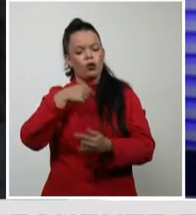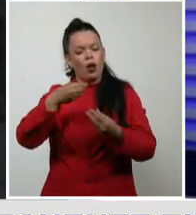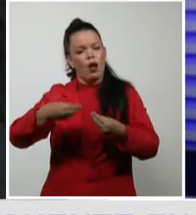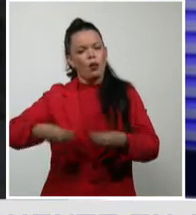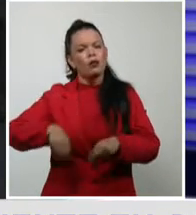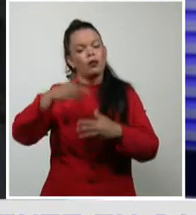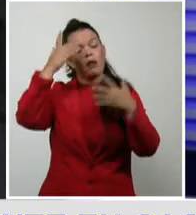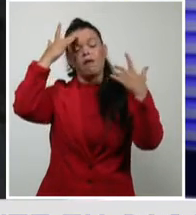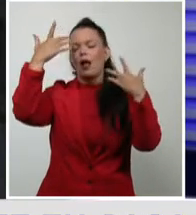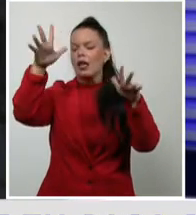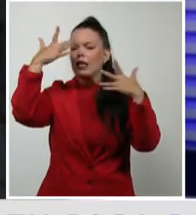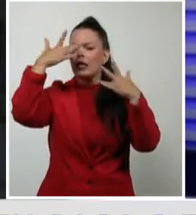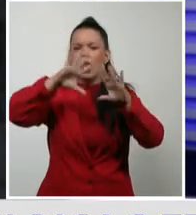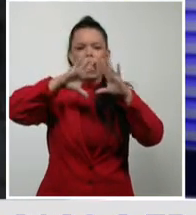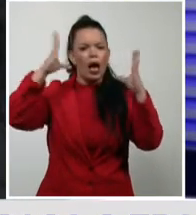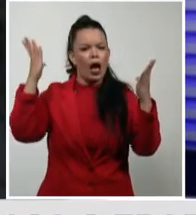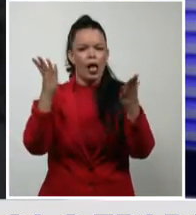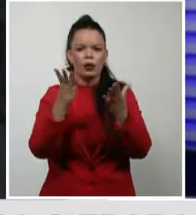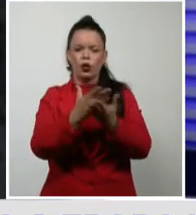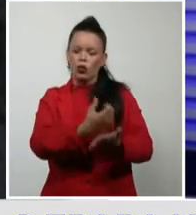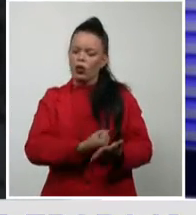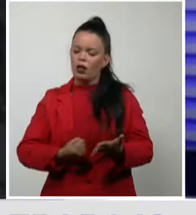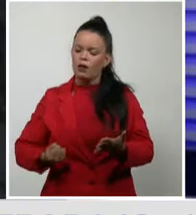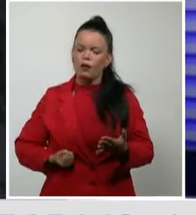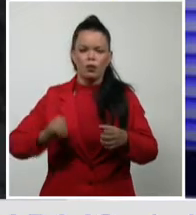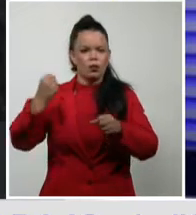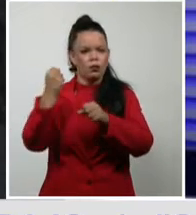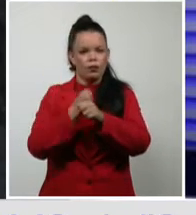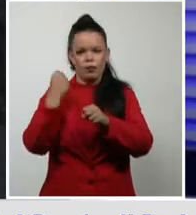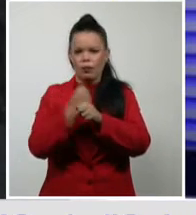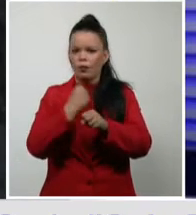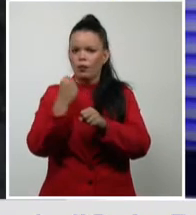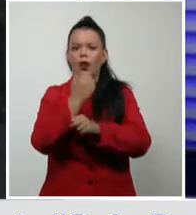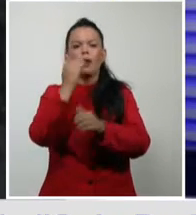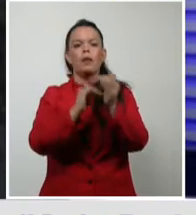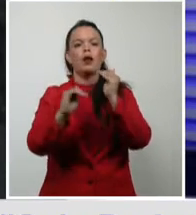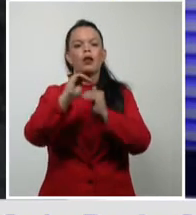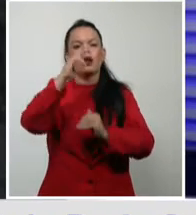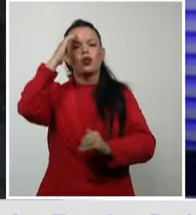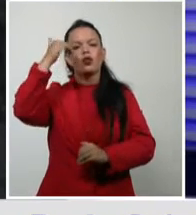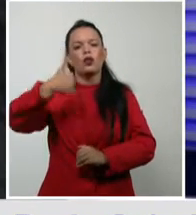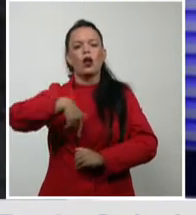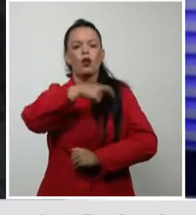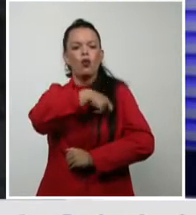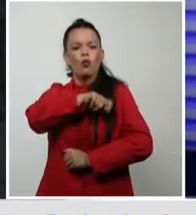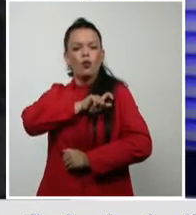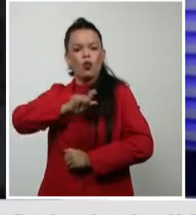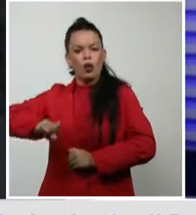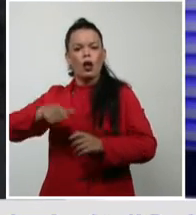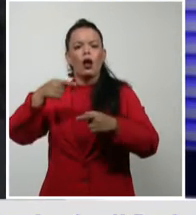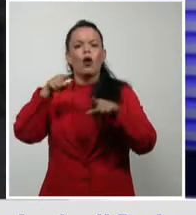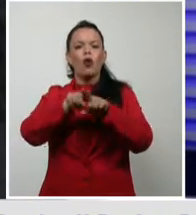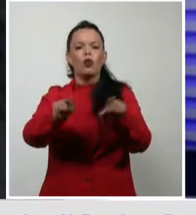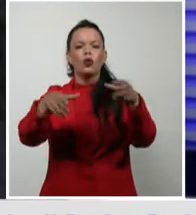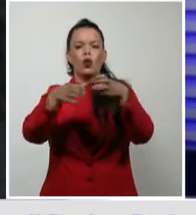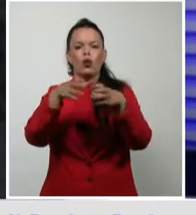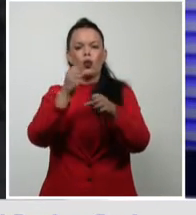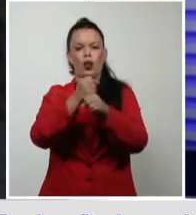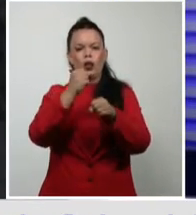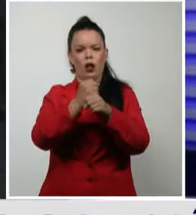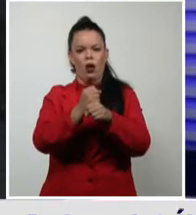trabajo que tan anegadamente ha realizado el Ministerio de Salud Pública, el doctor Durán y todo el equipo que está detrás para propiciar la